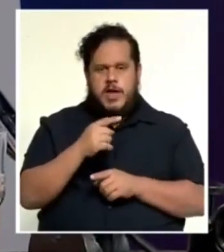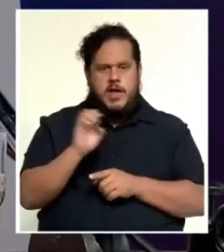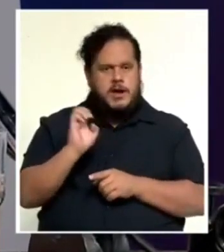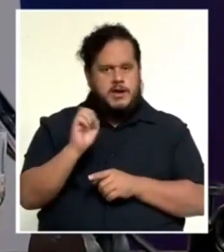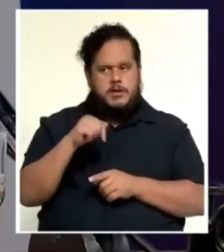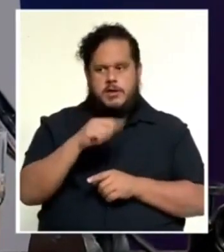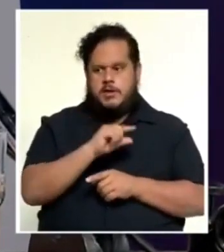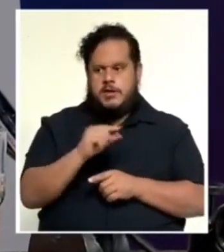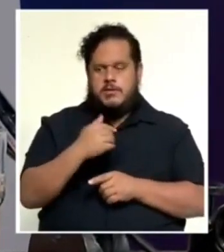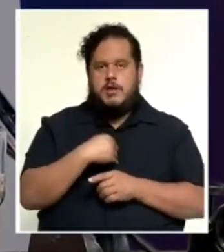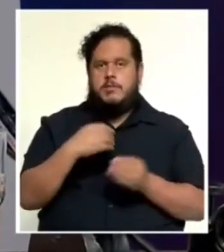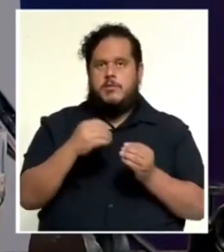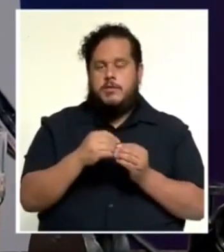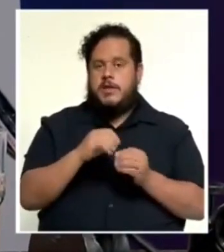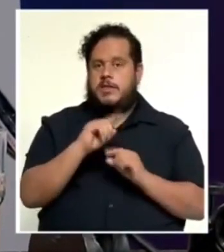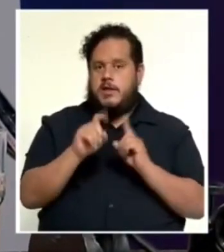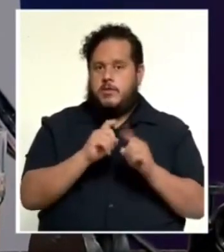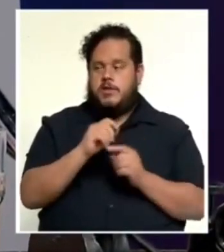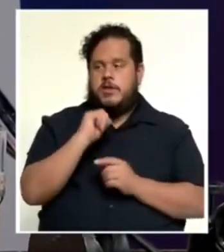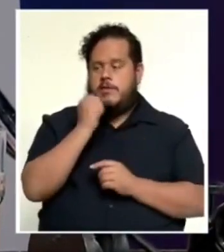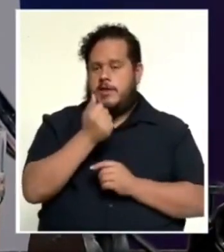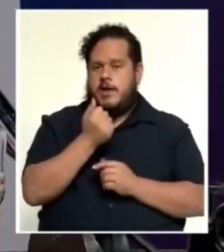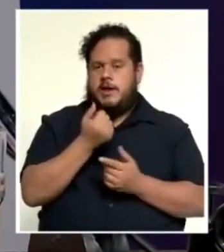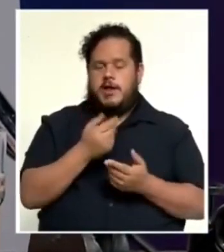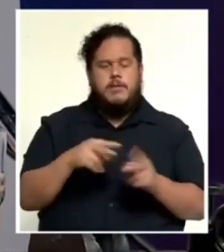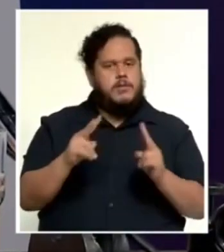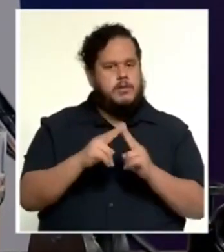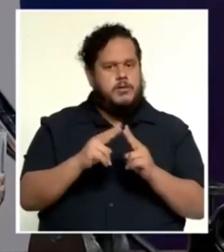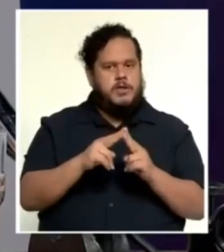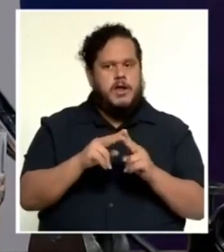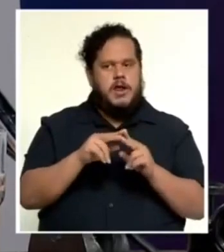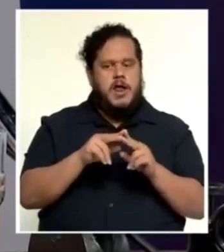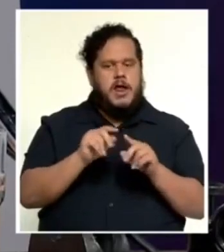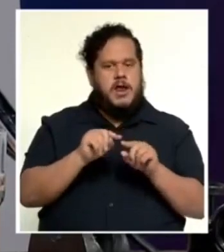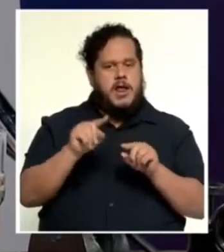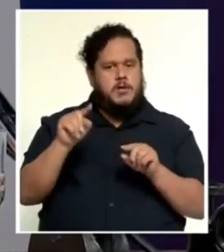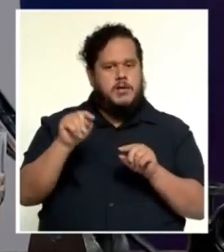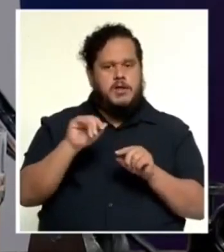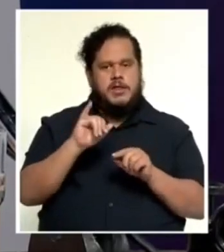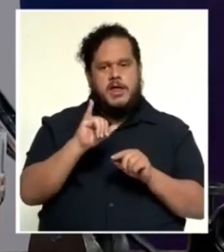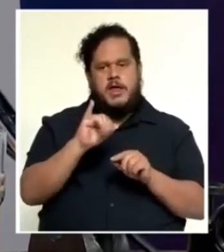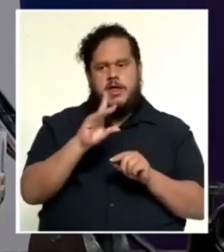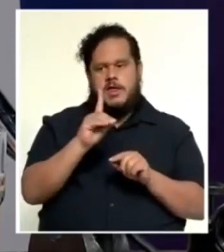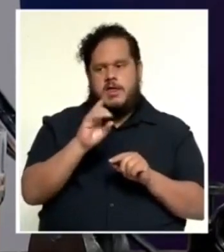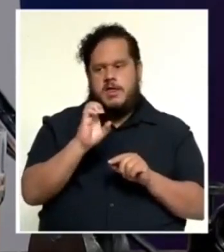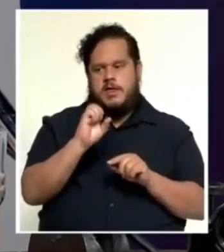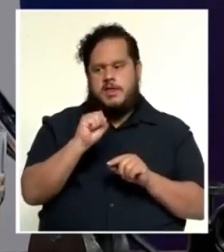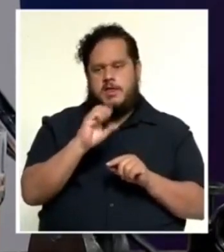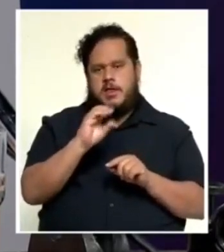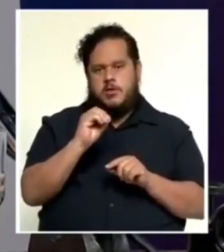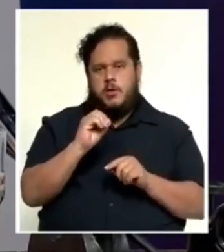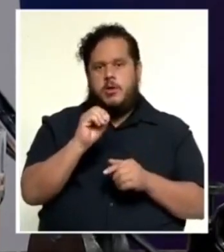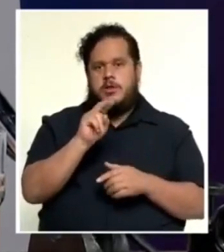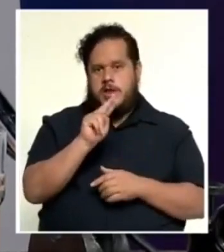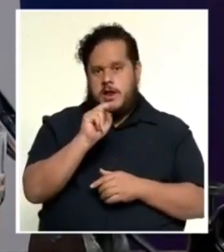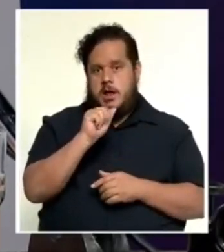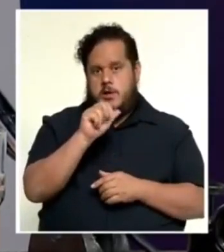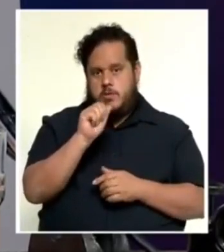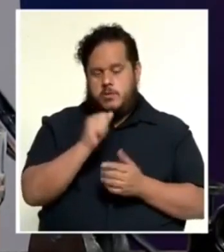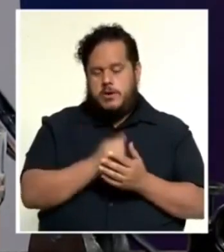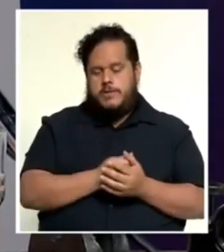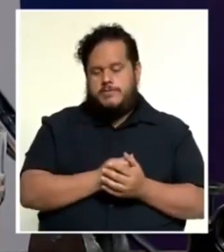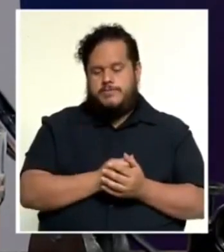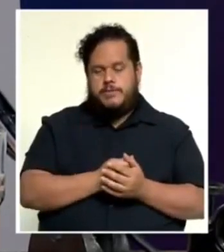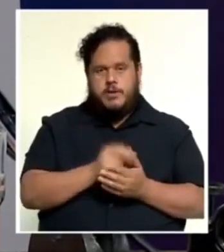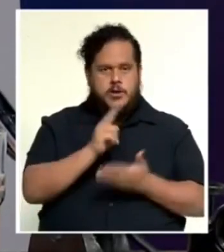y esta semana tendremos más encuestas. Mañana se da a conocer la encuesta de IDESPO de la Universidad Nacional.